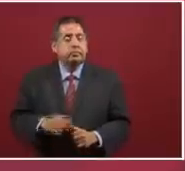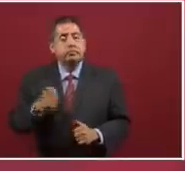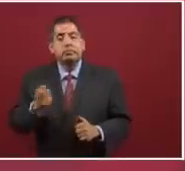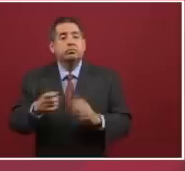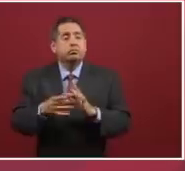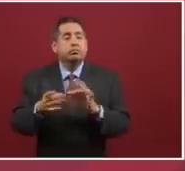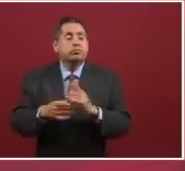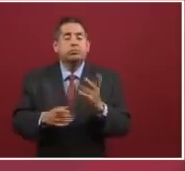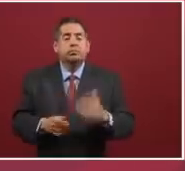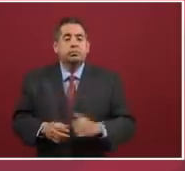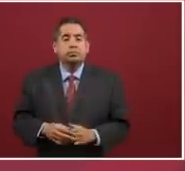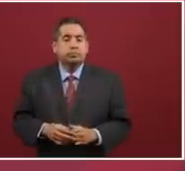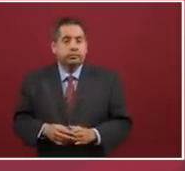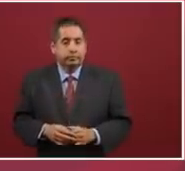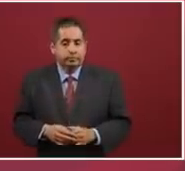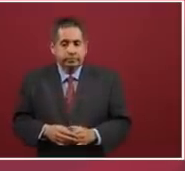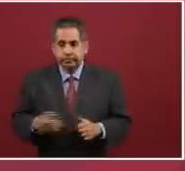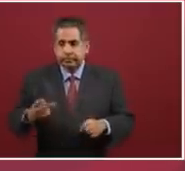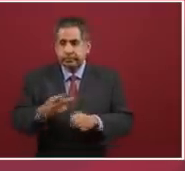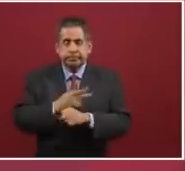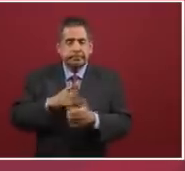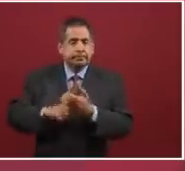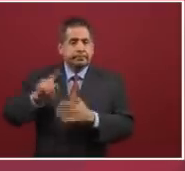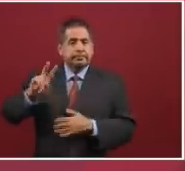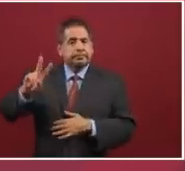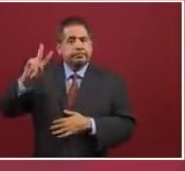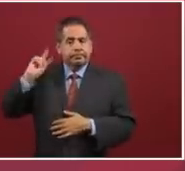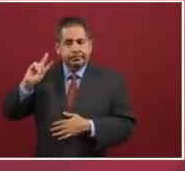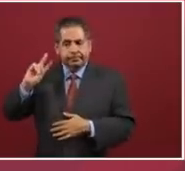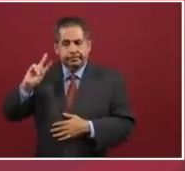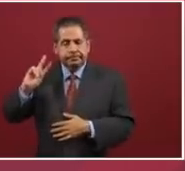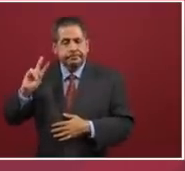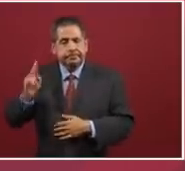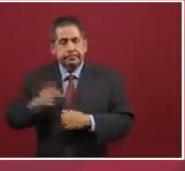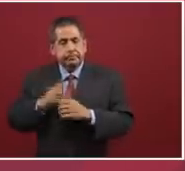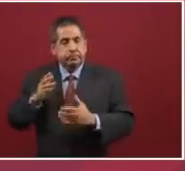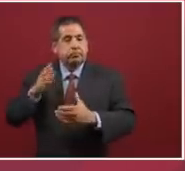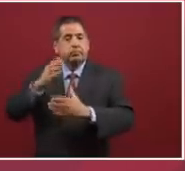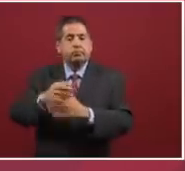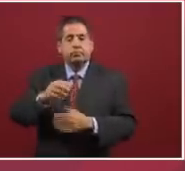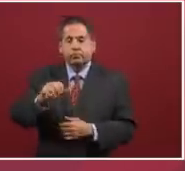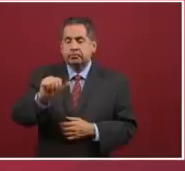Entonces, ¿qué pasó el viernes? Fui a Atlixco.